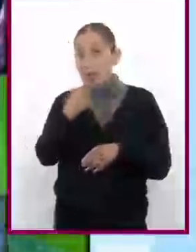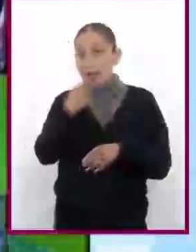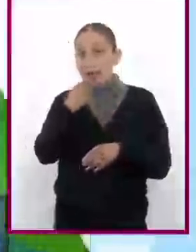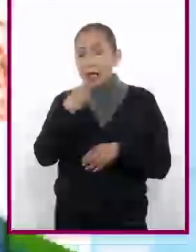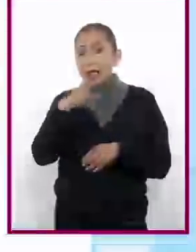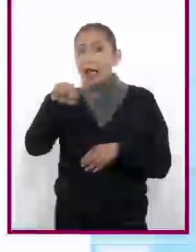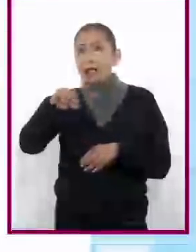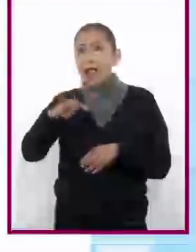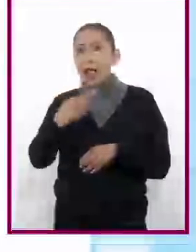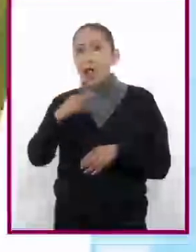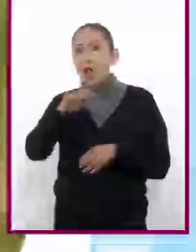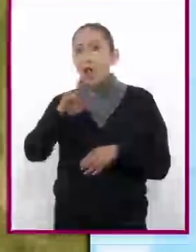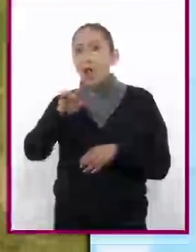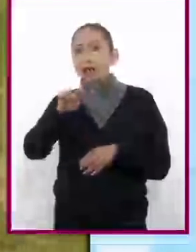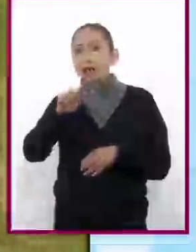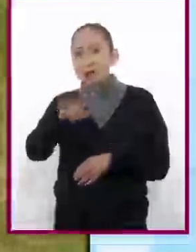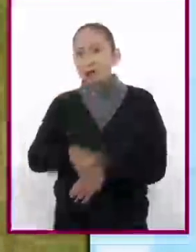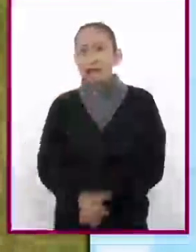la lengua náhuatl.